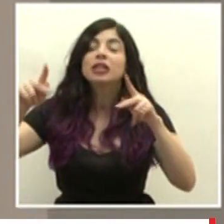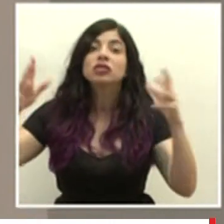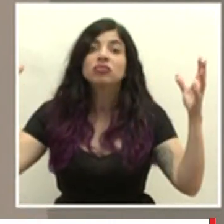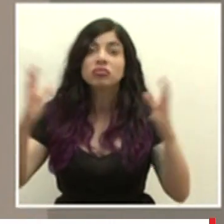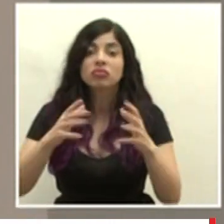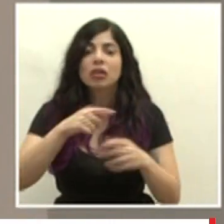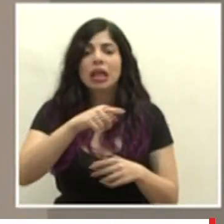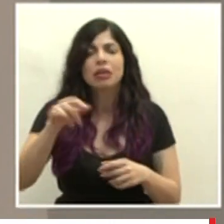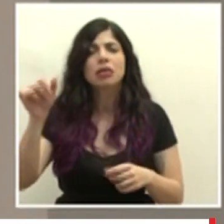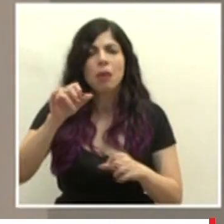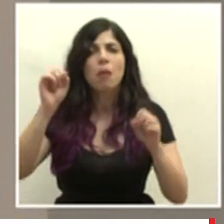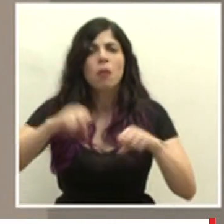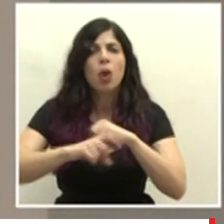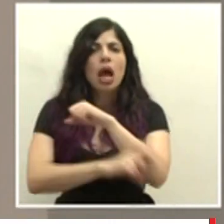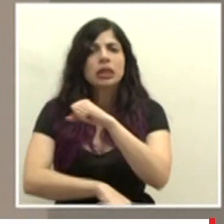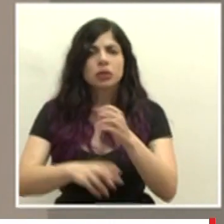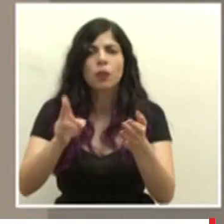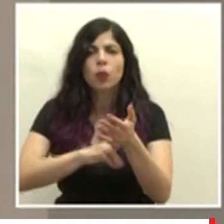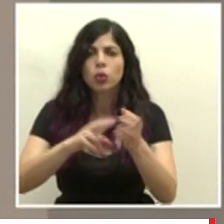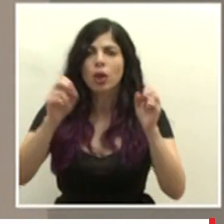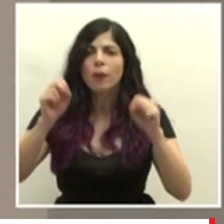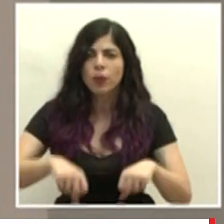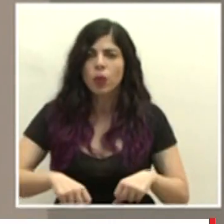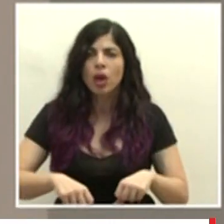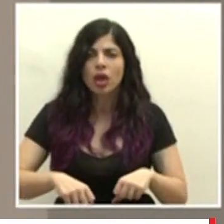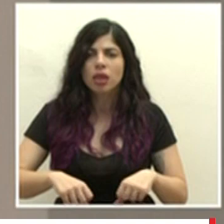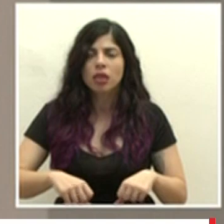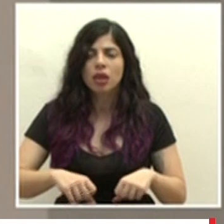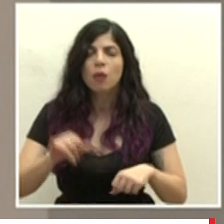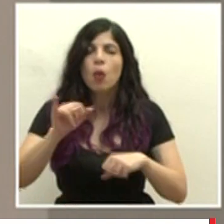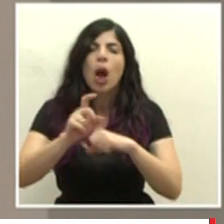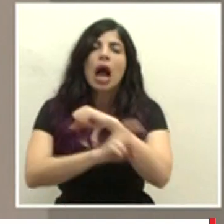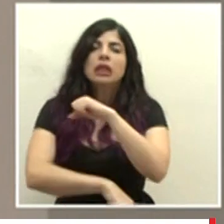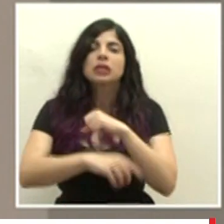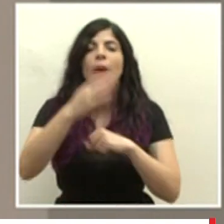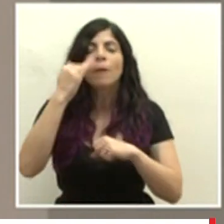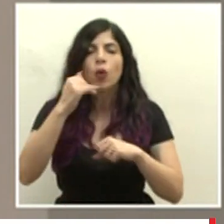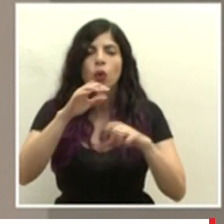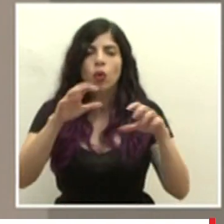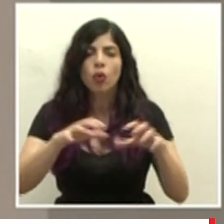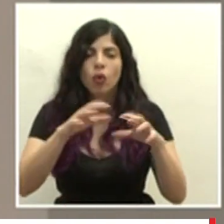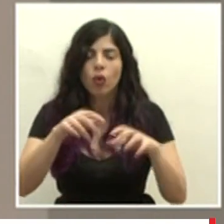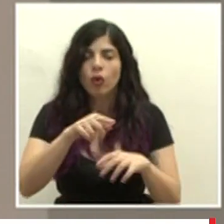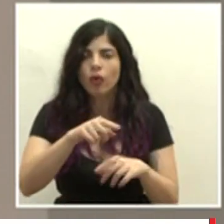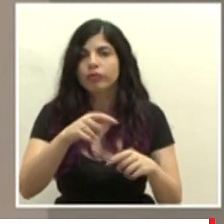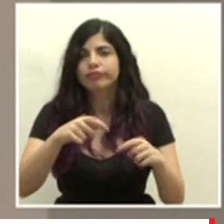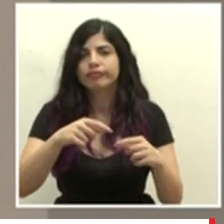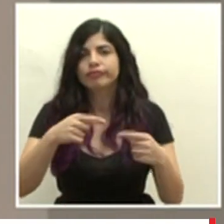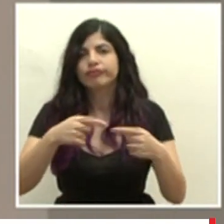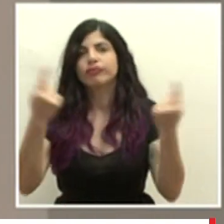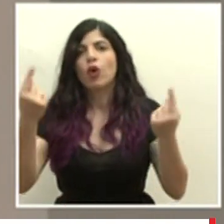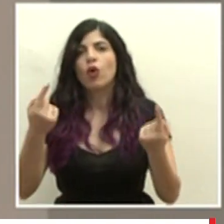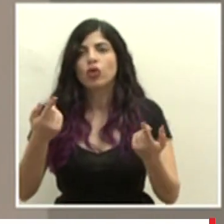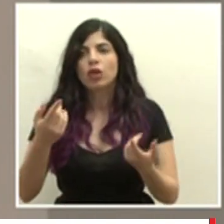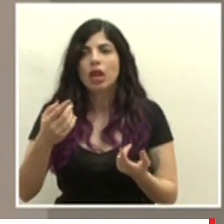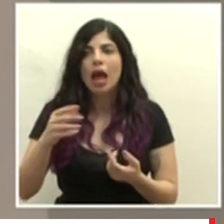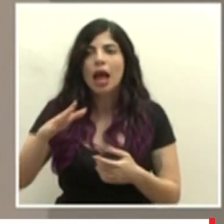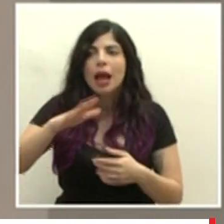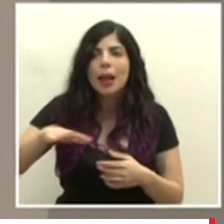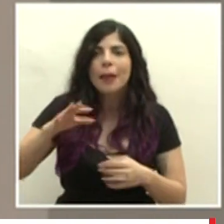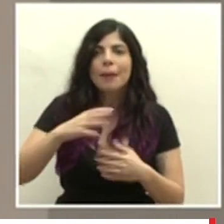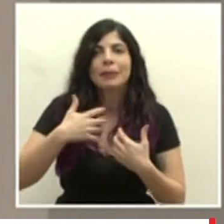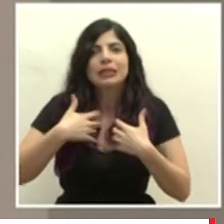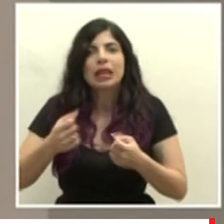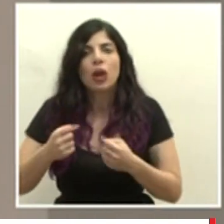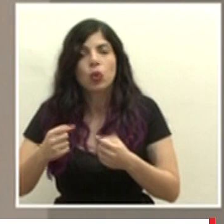se les puede también multar, ¿verdad?, y sancionar por hacer ese tipo de medidas que van en contra de el bien común de la población, que en